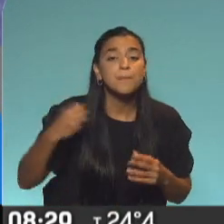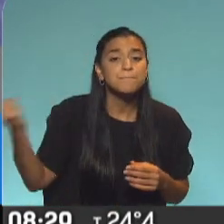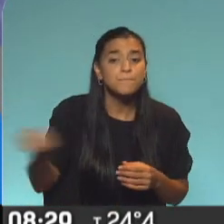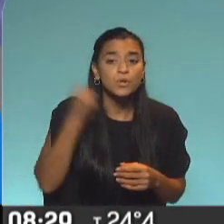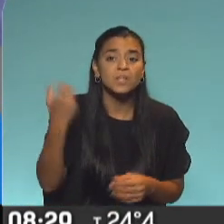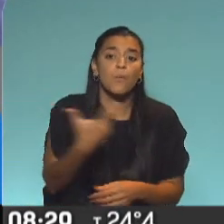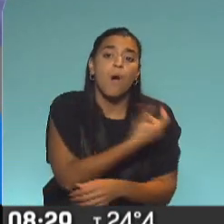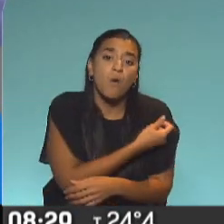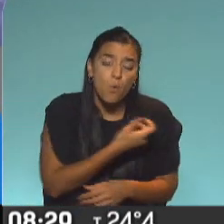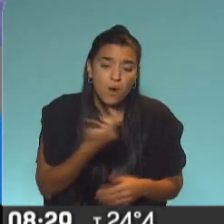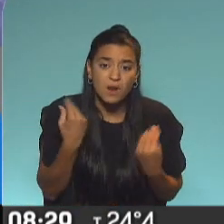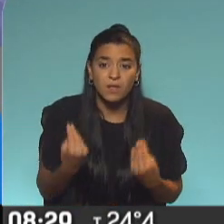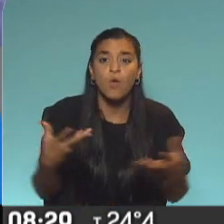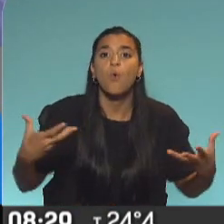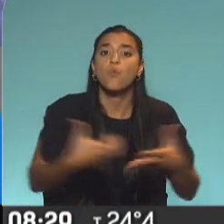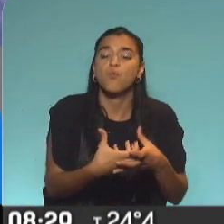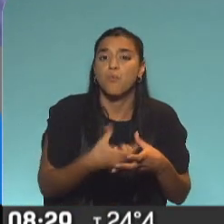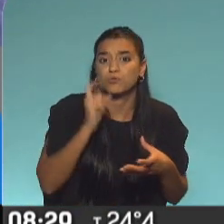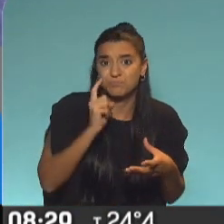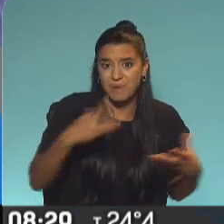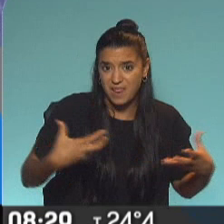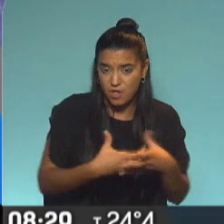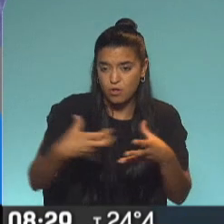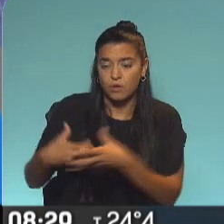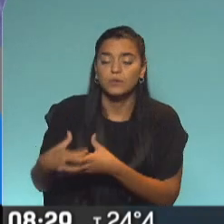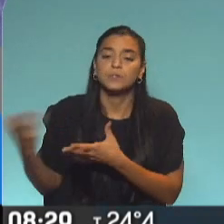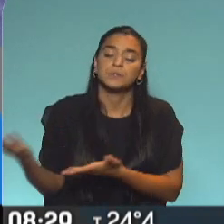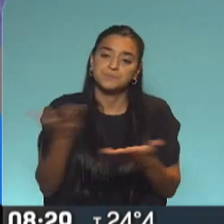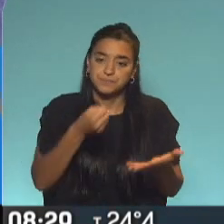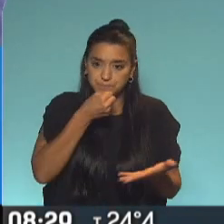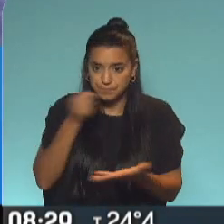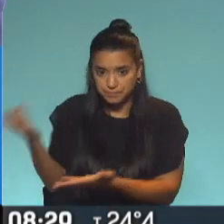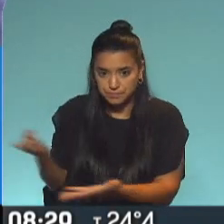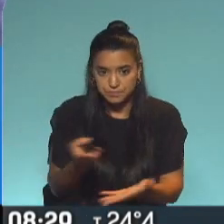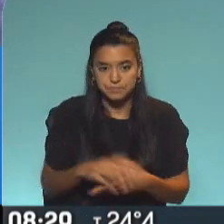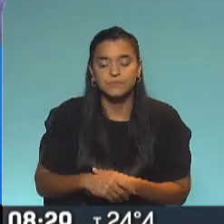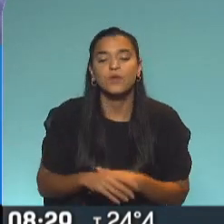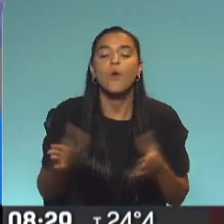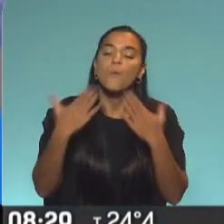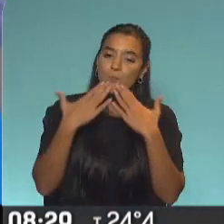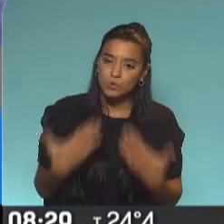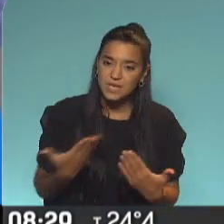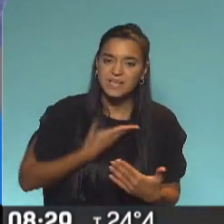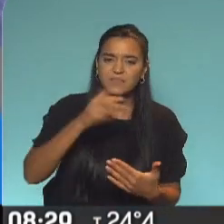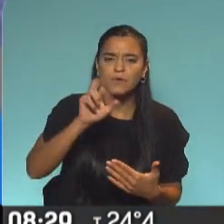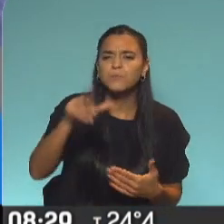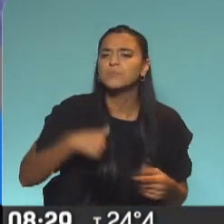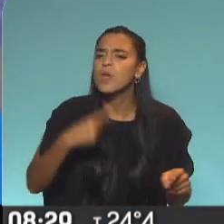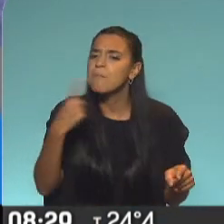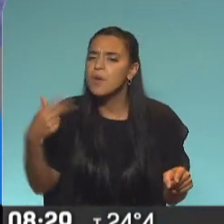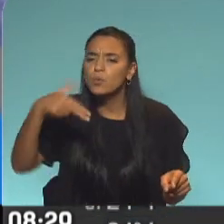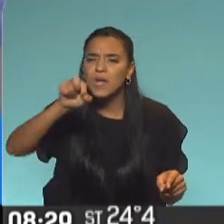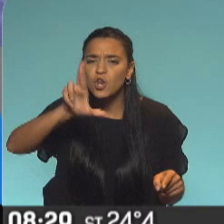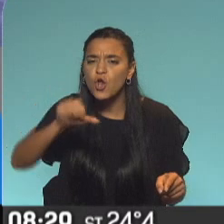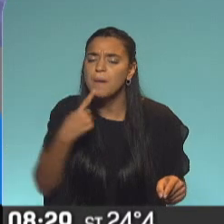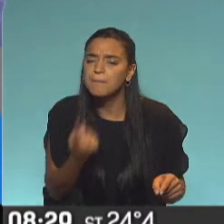sería vacunar a los grupos de riesgo. Alejandro, Silvia, Nora Barros está escuchando. Muchísimas gracias, Florencia. Nora, consultarle acerca